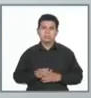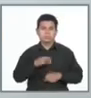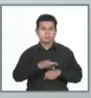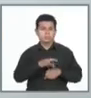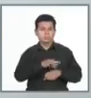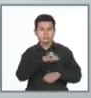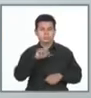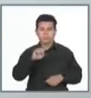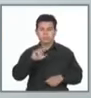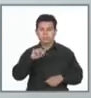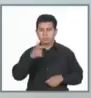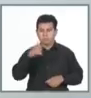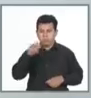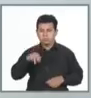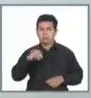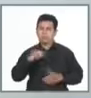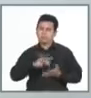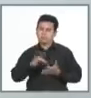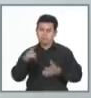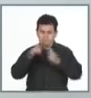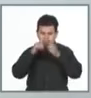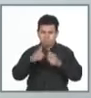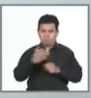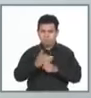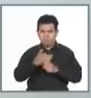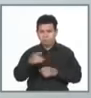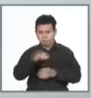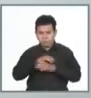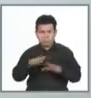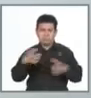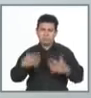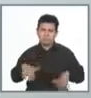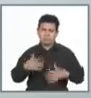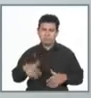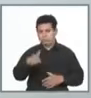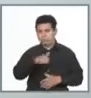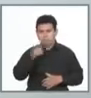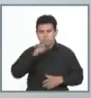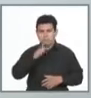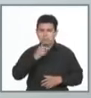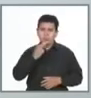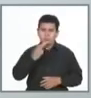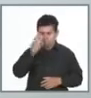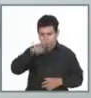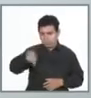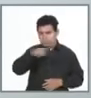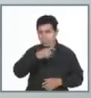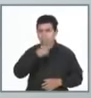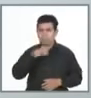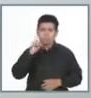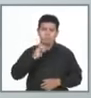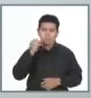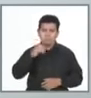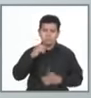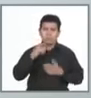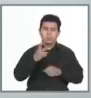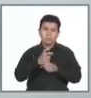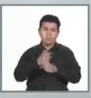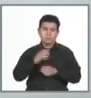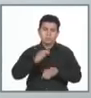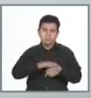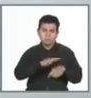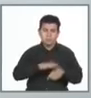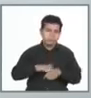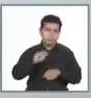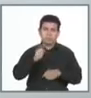doctor josé ramón pintor decir muchas gracias en esta noche por esta información que sabemos siempre es útil para las los uav aquellos las y los invitamos también a por